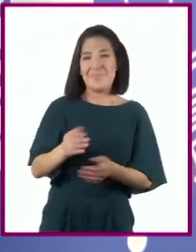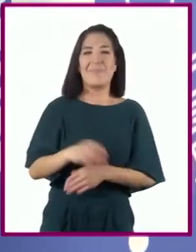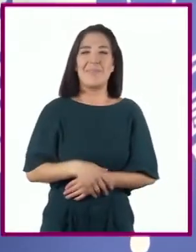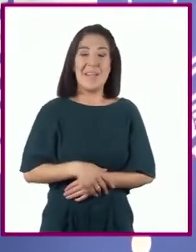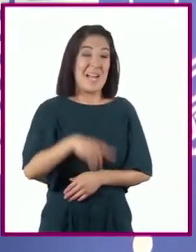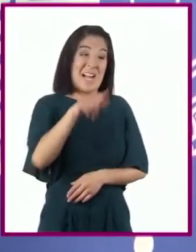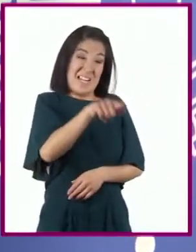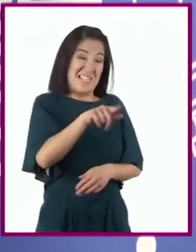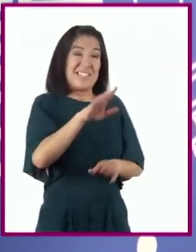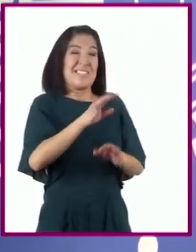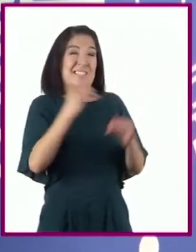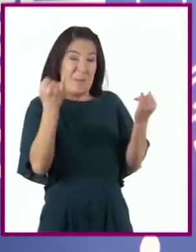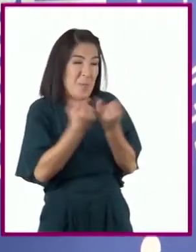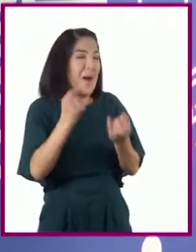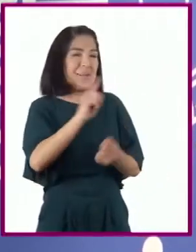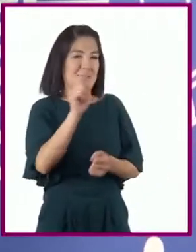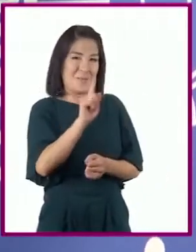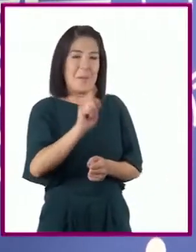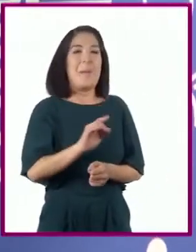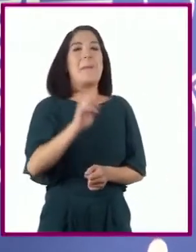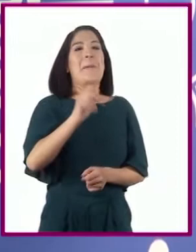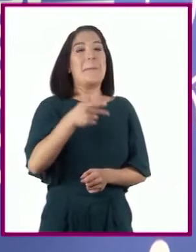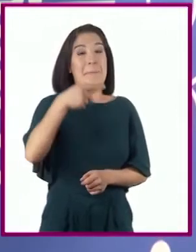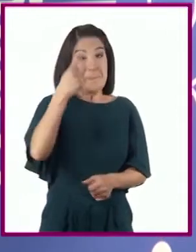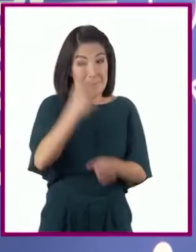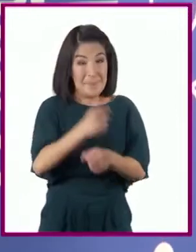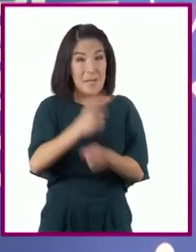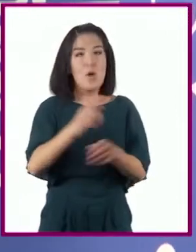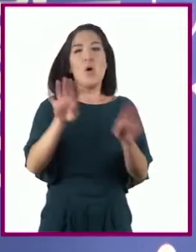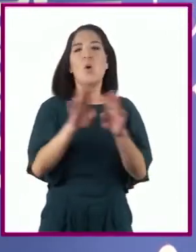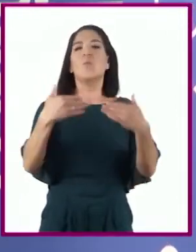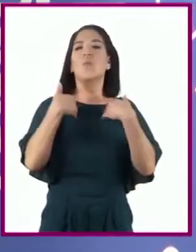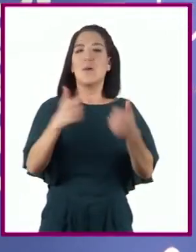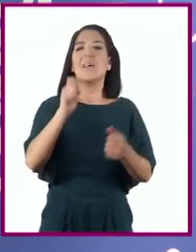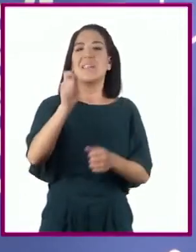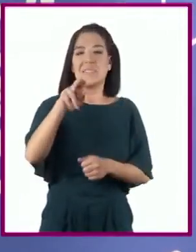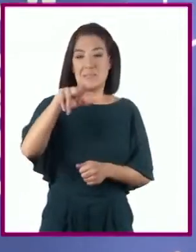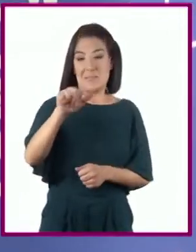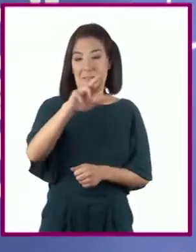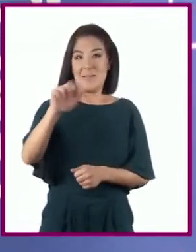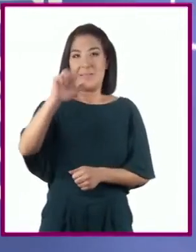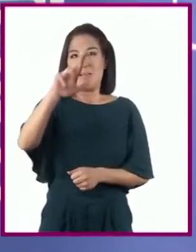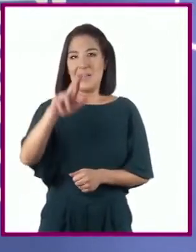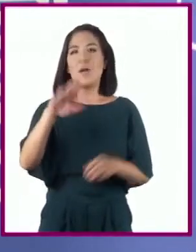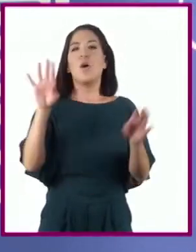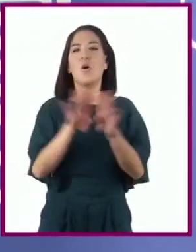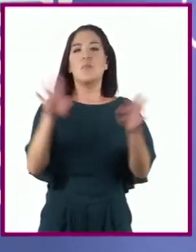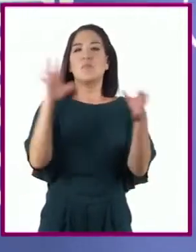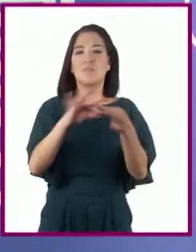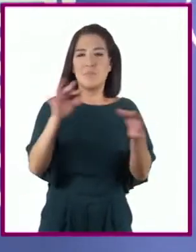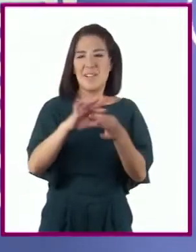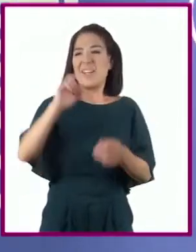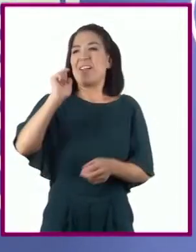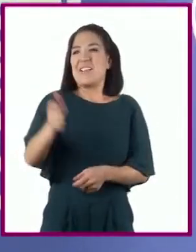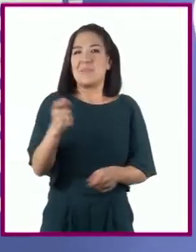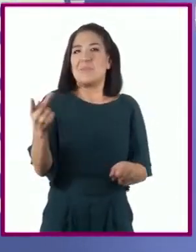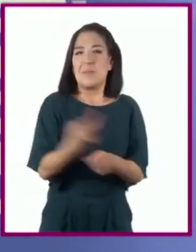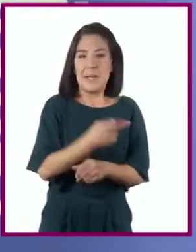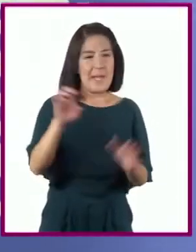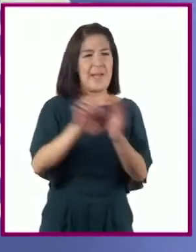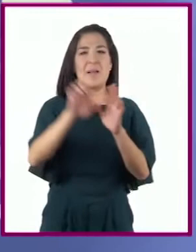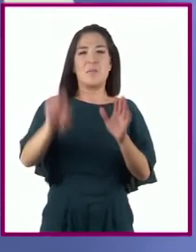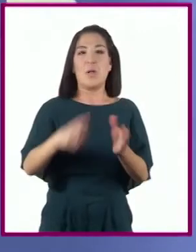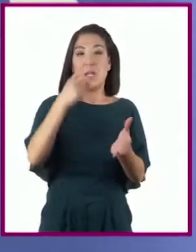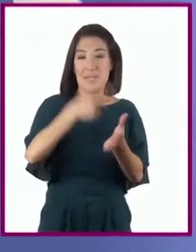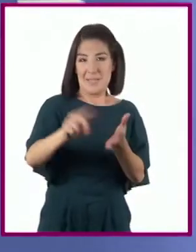No precisamente. Primero debemos comprender que narrar es una forma de explicar un hecho. Por ejemplo, el diccionario